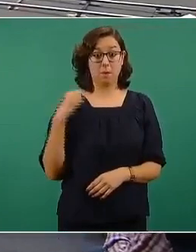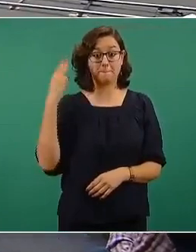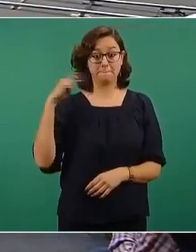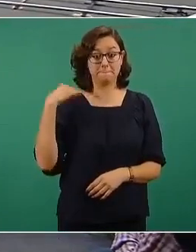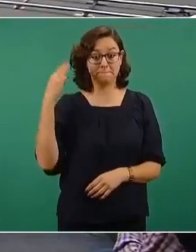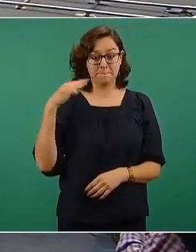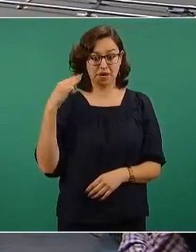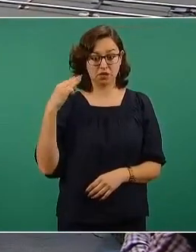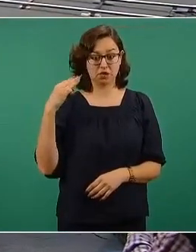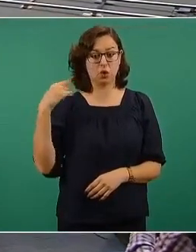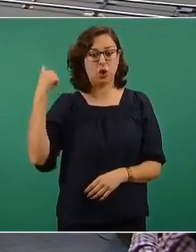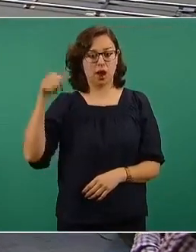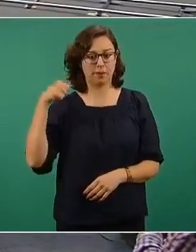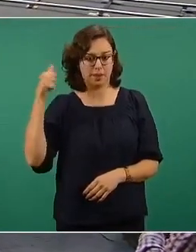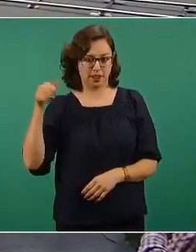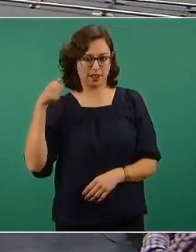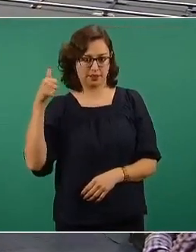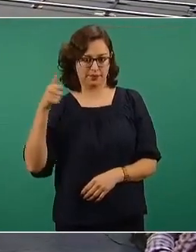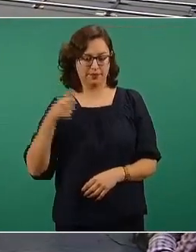marzo y lo que llevamos de abril.